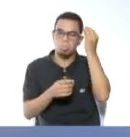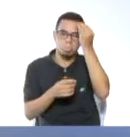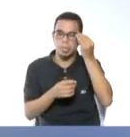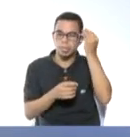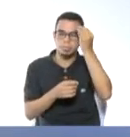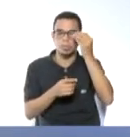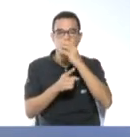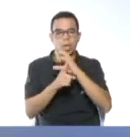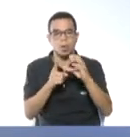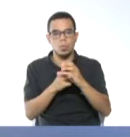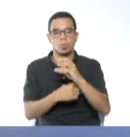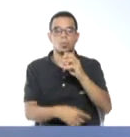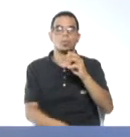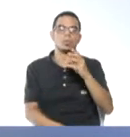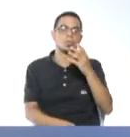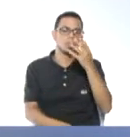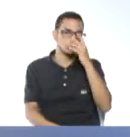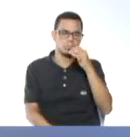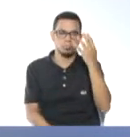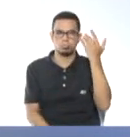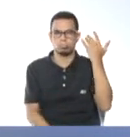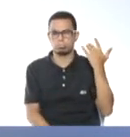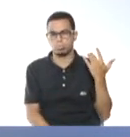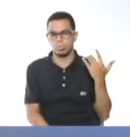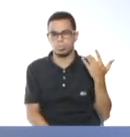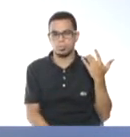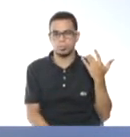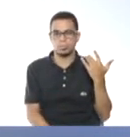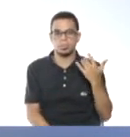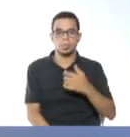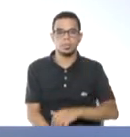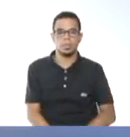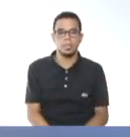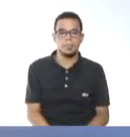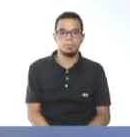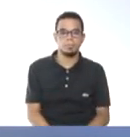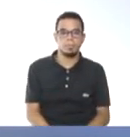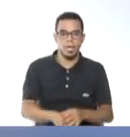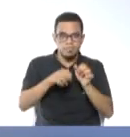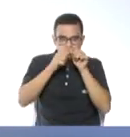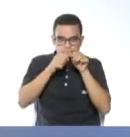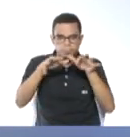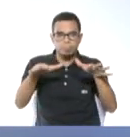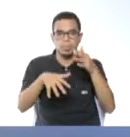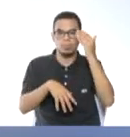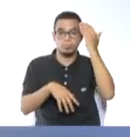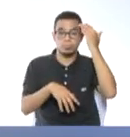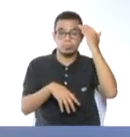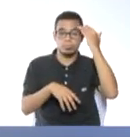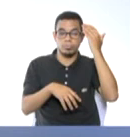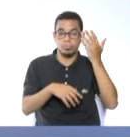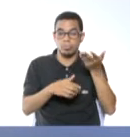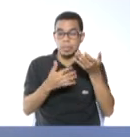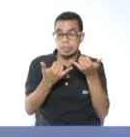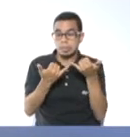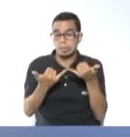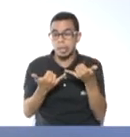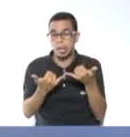a mí me gustaría seguir para entretejer esos saberes, porque estamos en el marco del